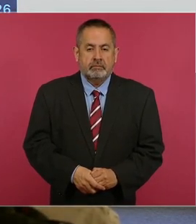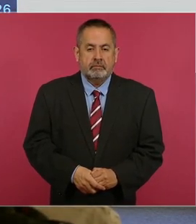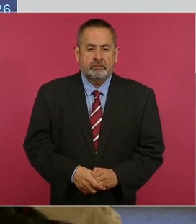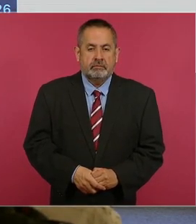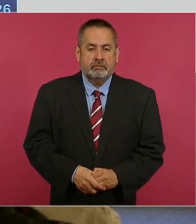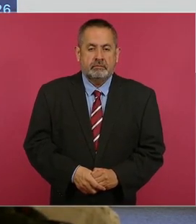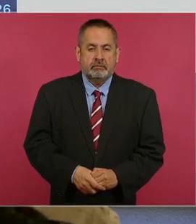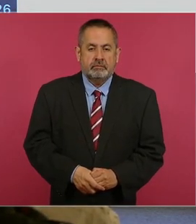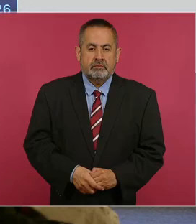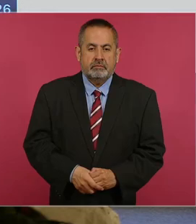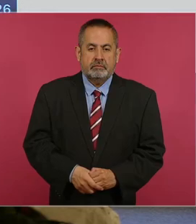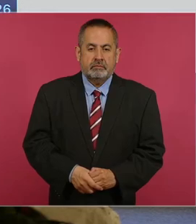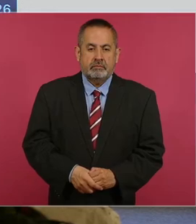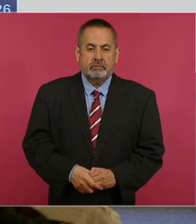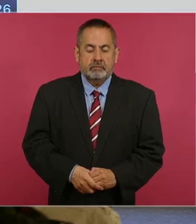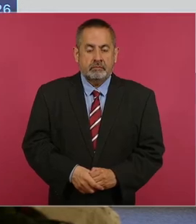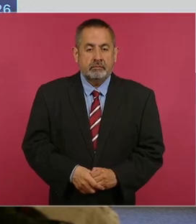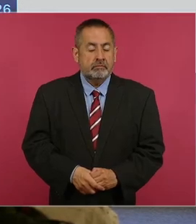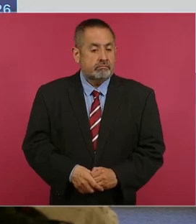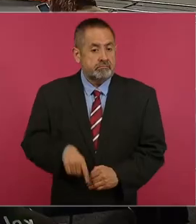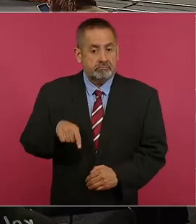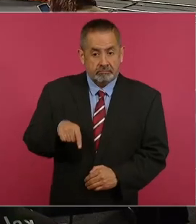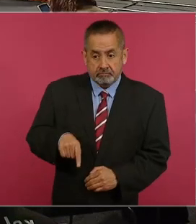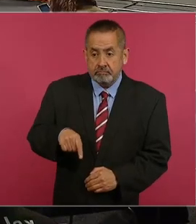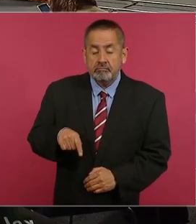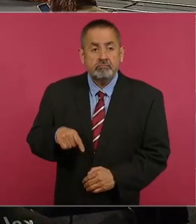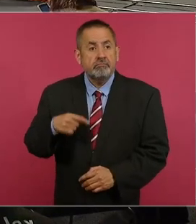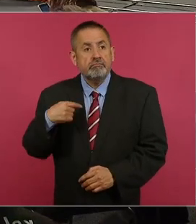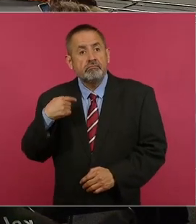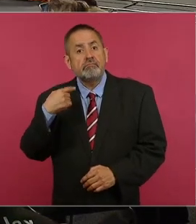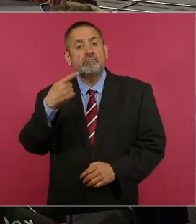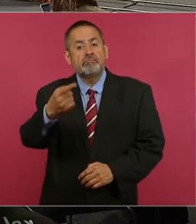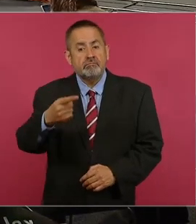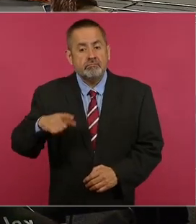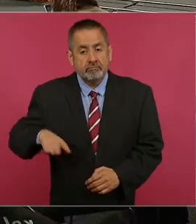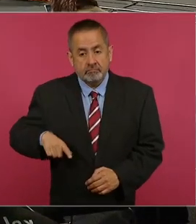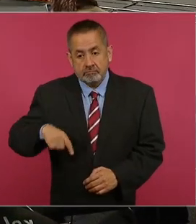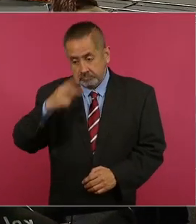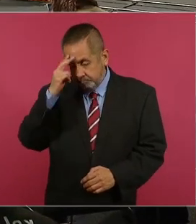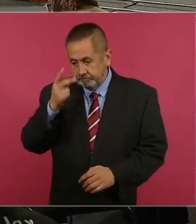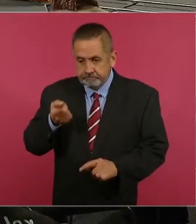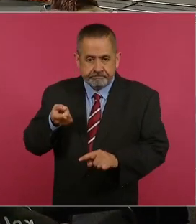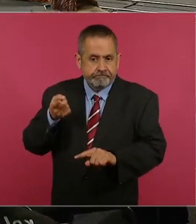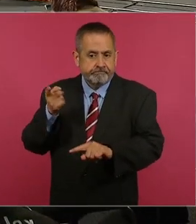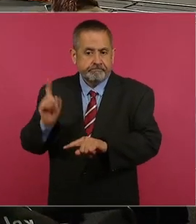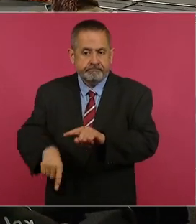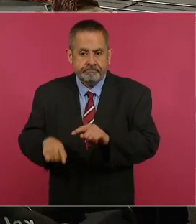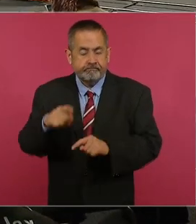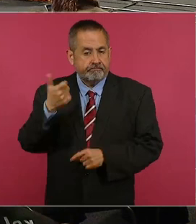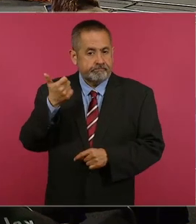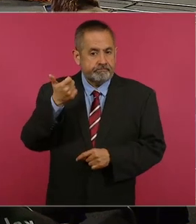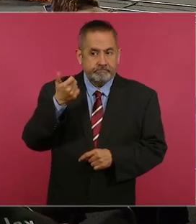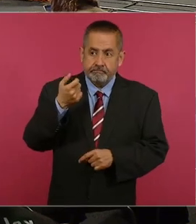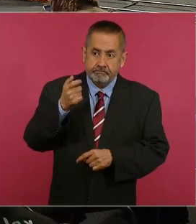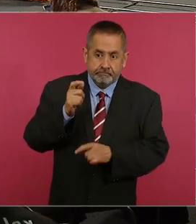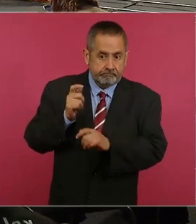Y ni este ni ningún otro gobierno podrá quitártelo, quitarte el